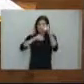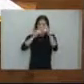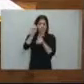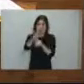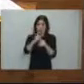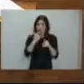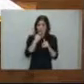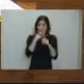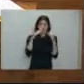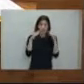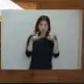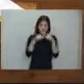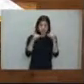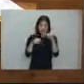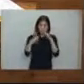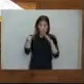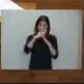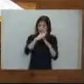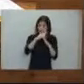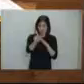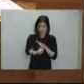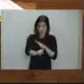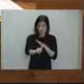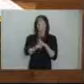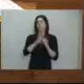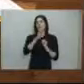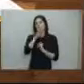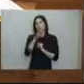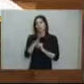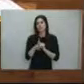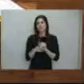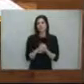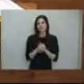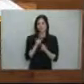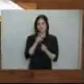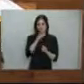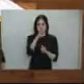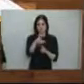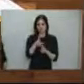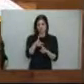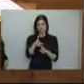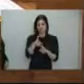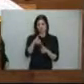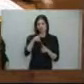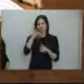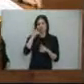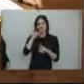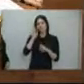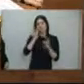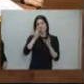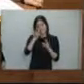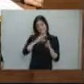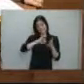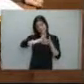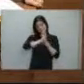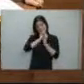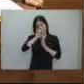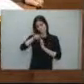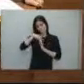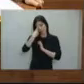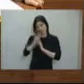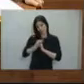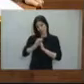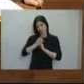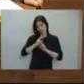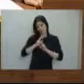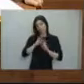Asturias no se pare. Y devolver o votar en contra, a nuestro juicio, estos 3 créditos extraordinarios